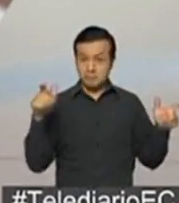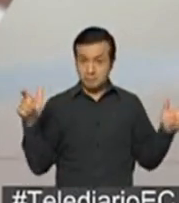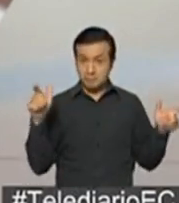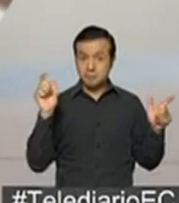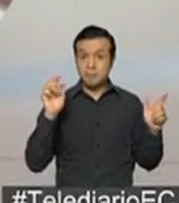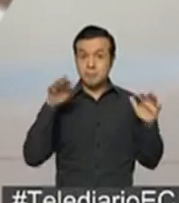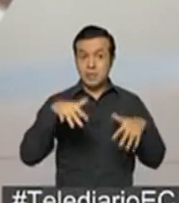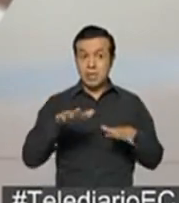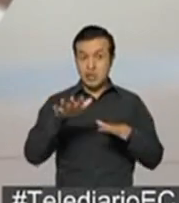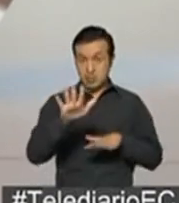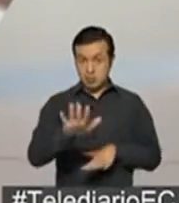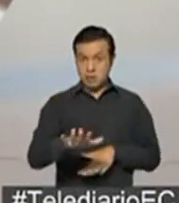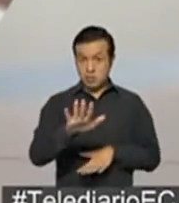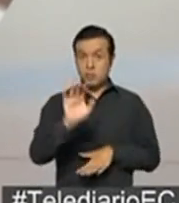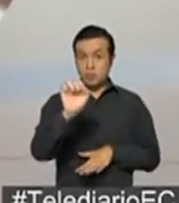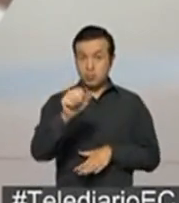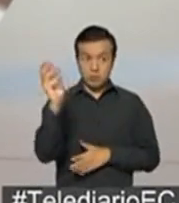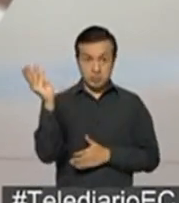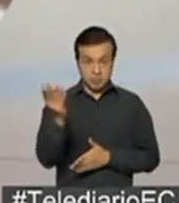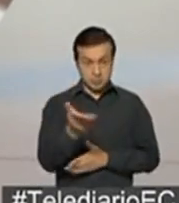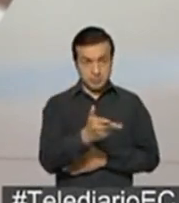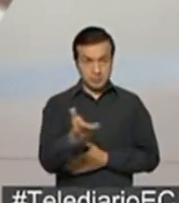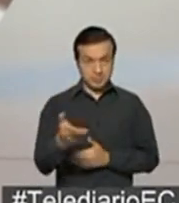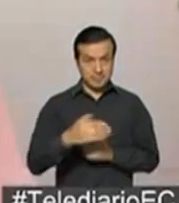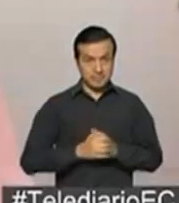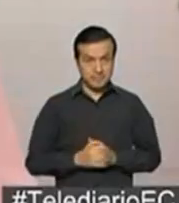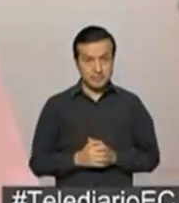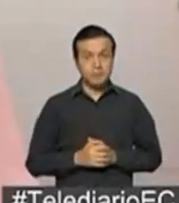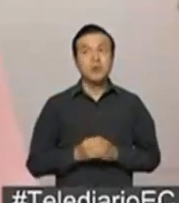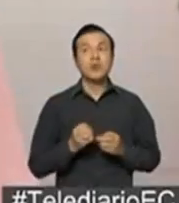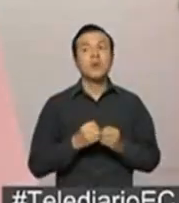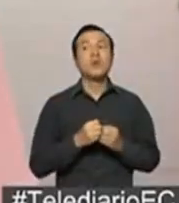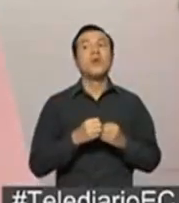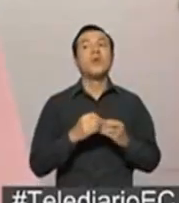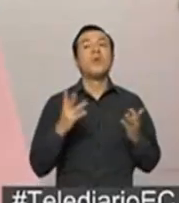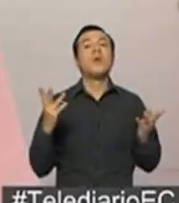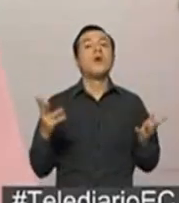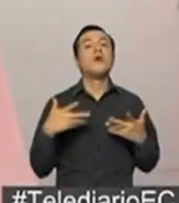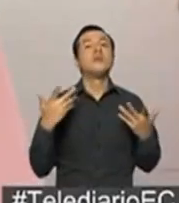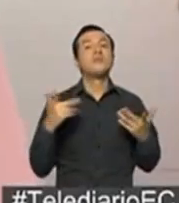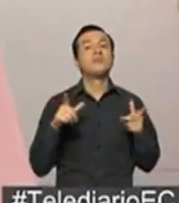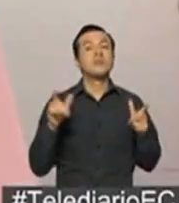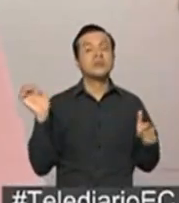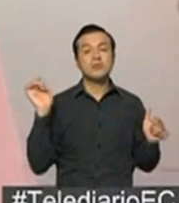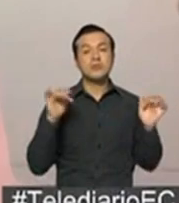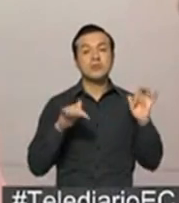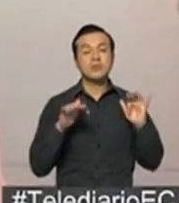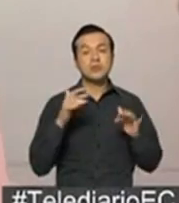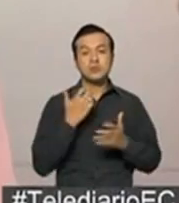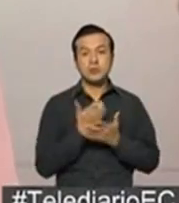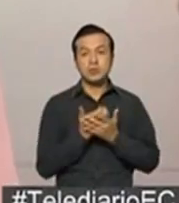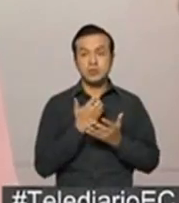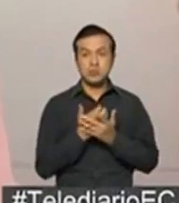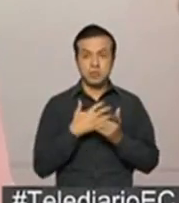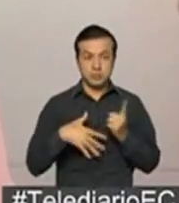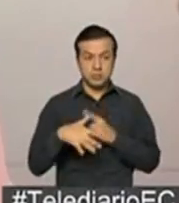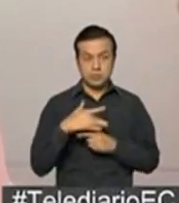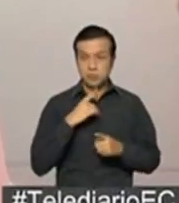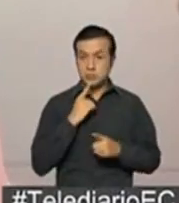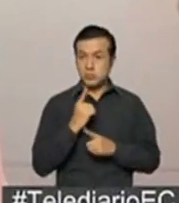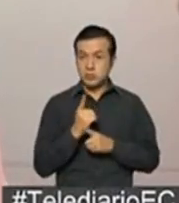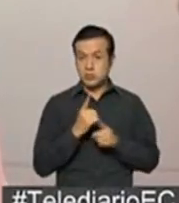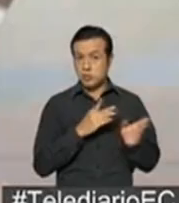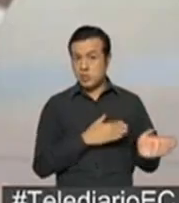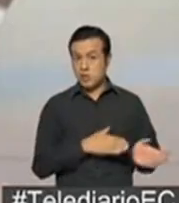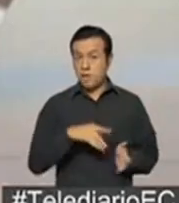las playas, les van a recibir con los brazos abiertos. ¿Cuánto se estima que pueda movilizarse en términos económicos durante este